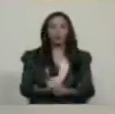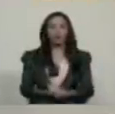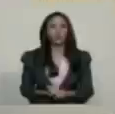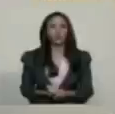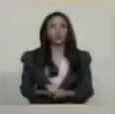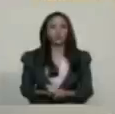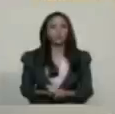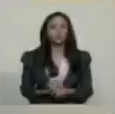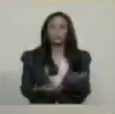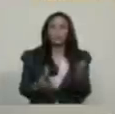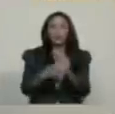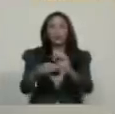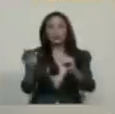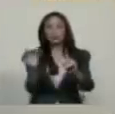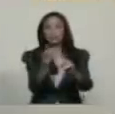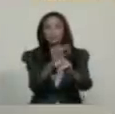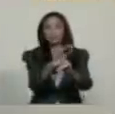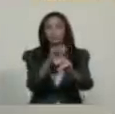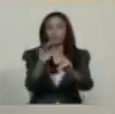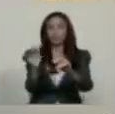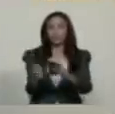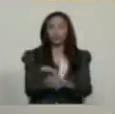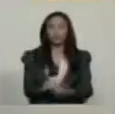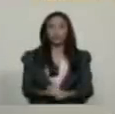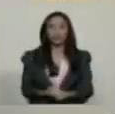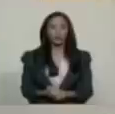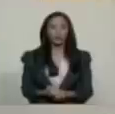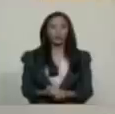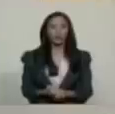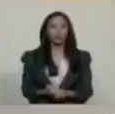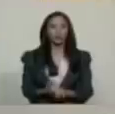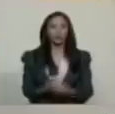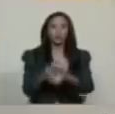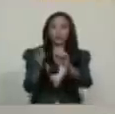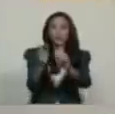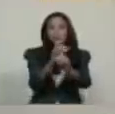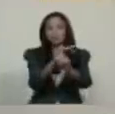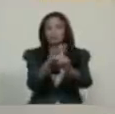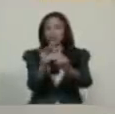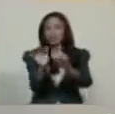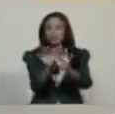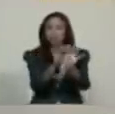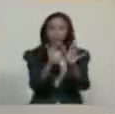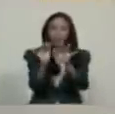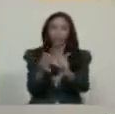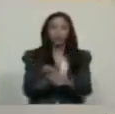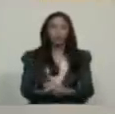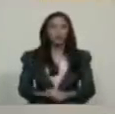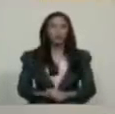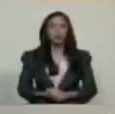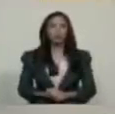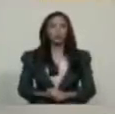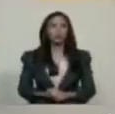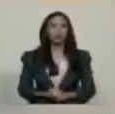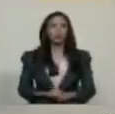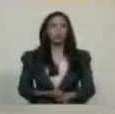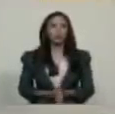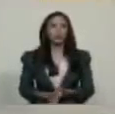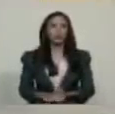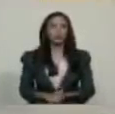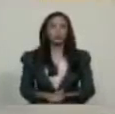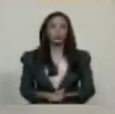las perturbaciones que crean, que a veces son severas, y llevando un